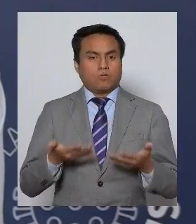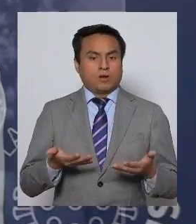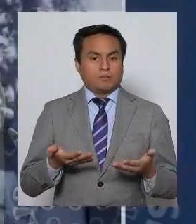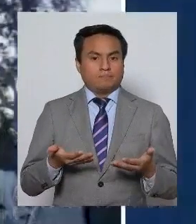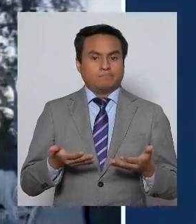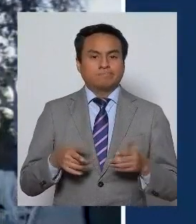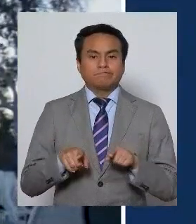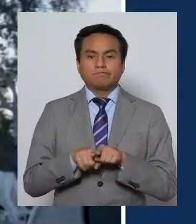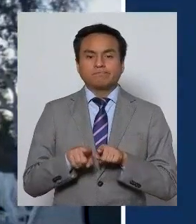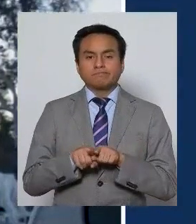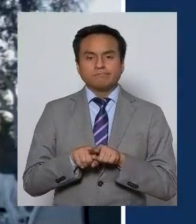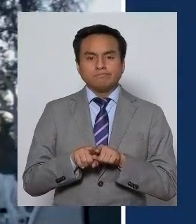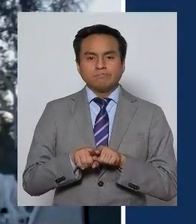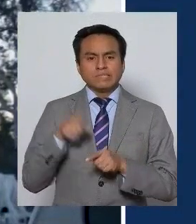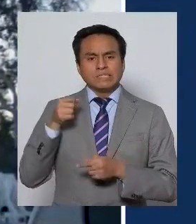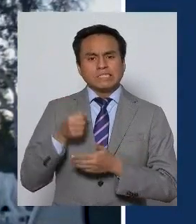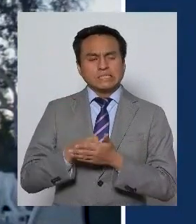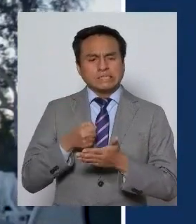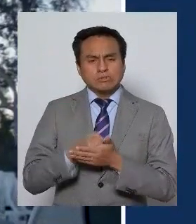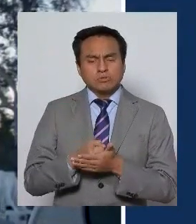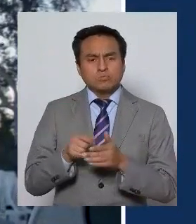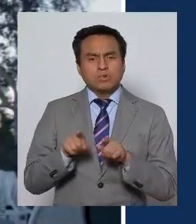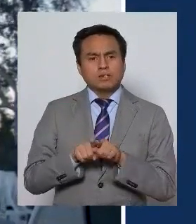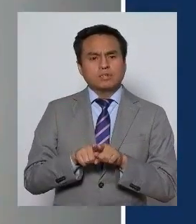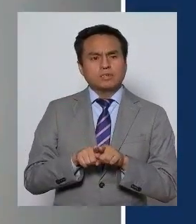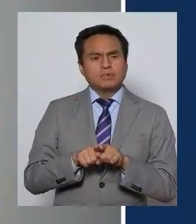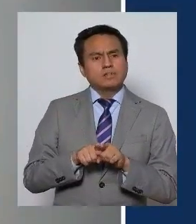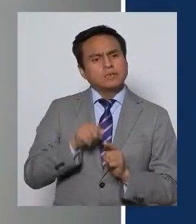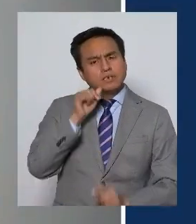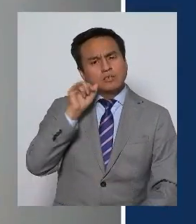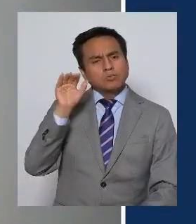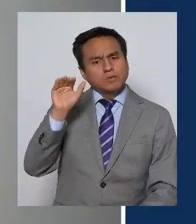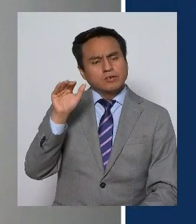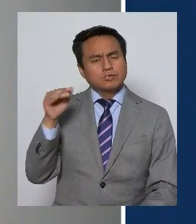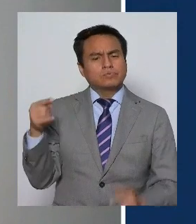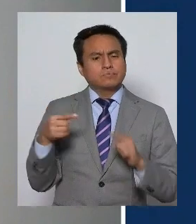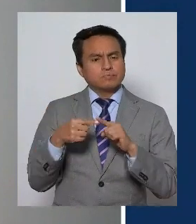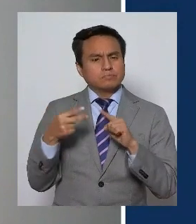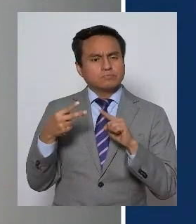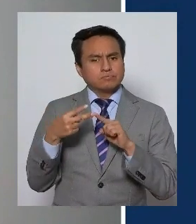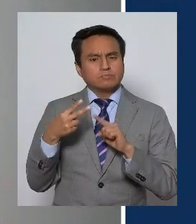una lucha en Iquique, Alto Hospicio, Antofagasta,